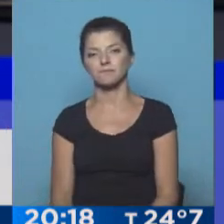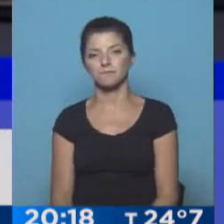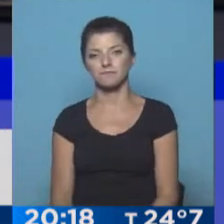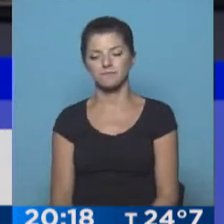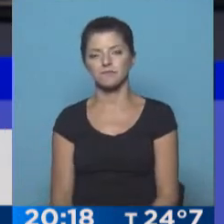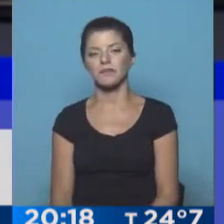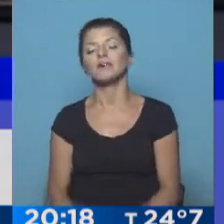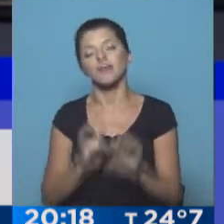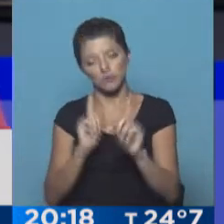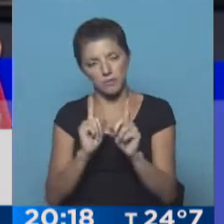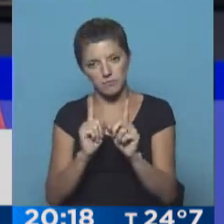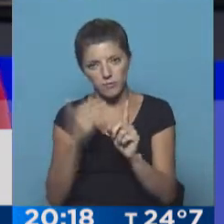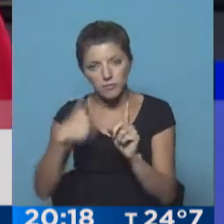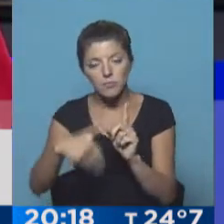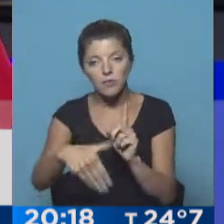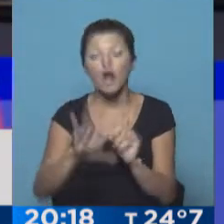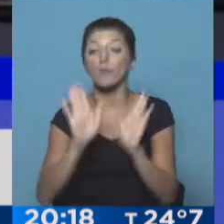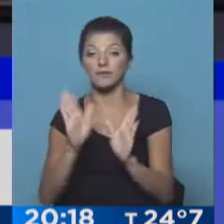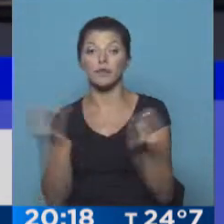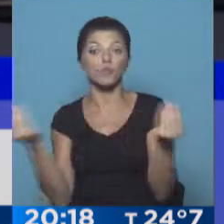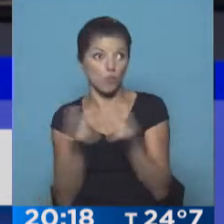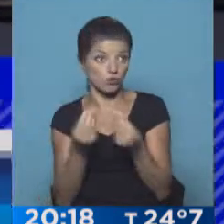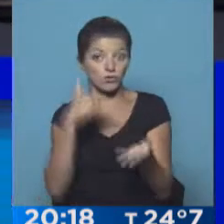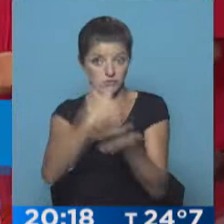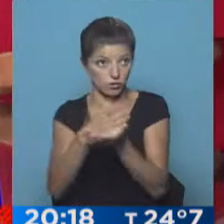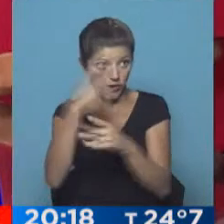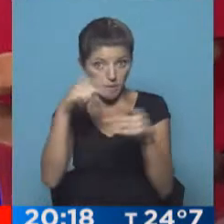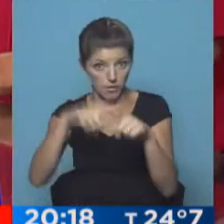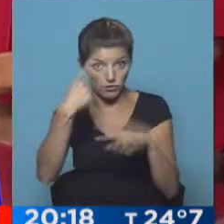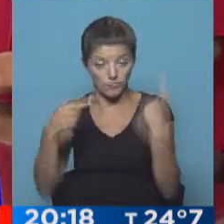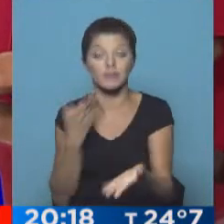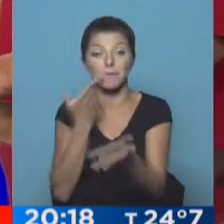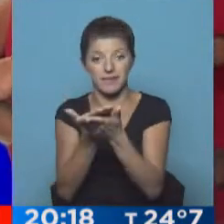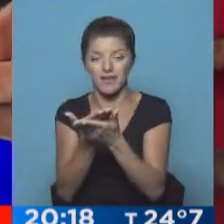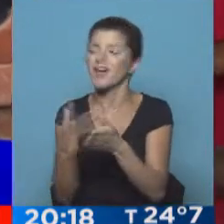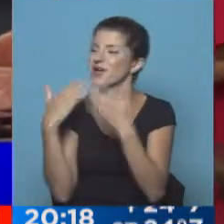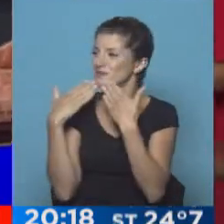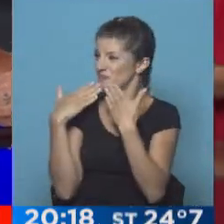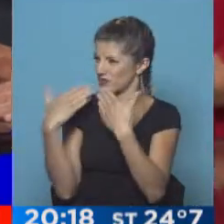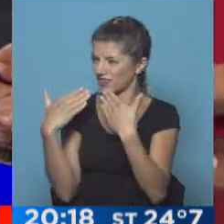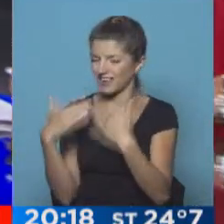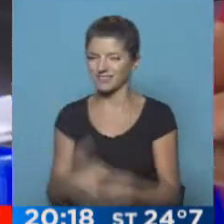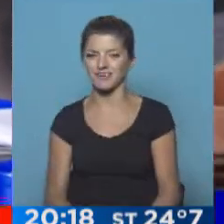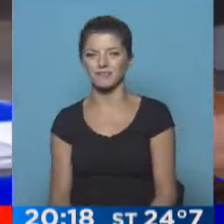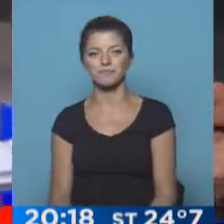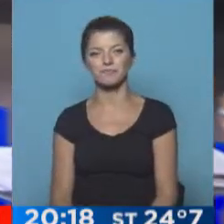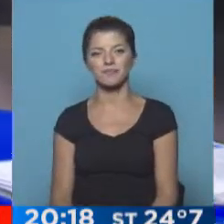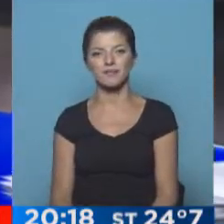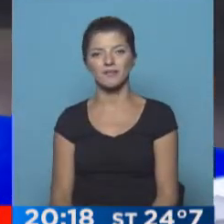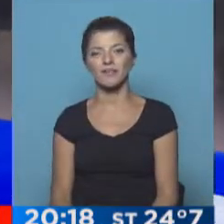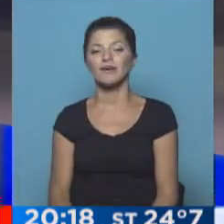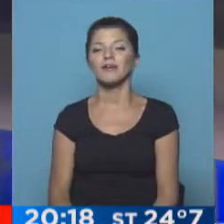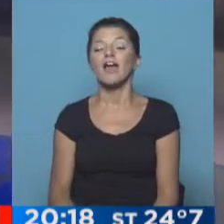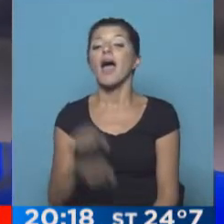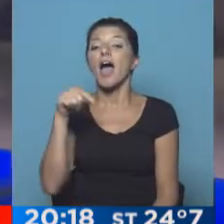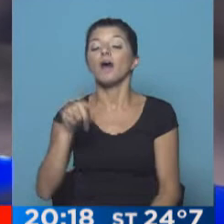eso se lleva adelante como están reclamando distintos sectores políticos. Mariana, muchísimas gracias. Hasta la próxima. Y regresamos con todos ustedes ya mismo